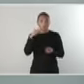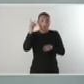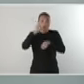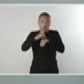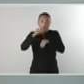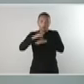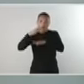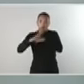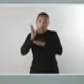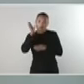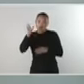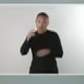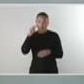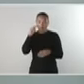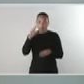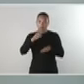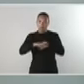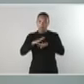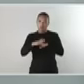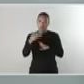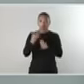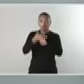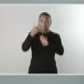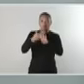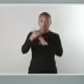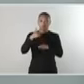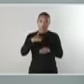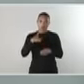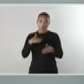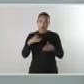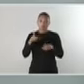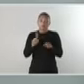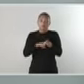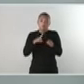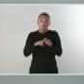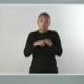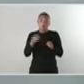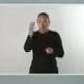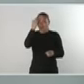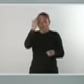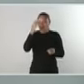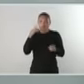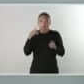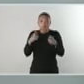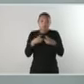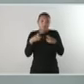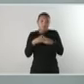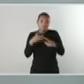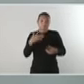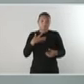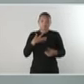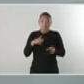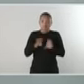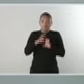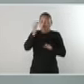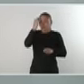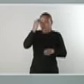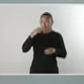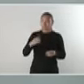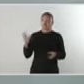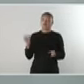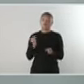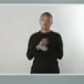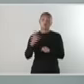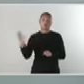y calumnias hacia mi persona están desesperados saben que voy a ganar lo que les puedo decir es que